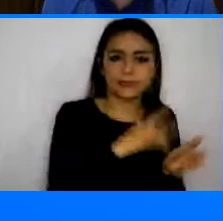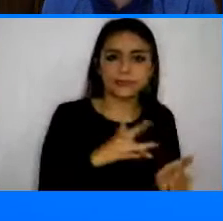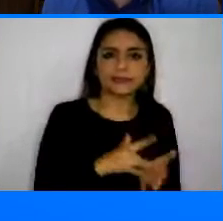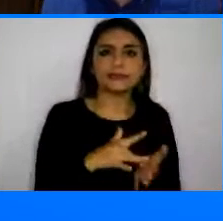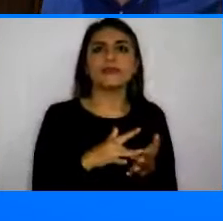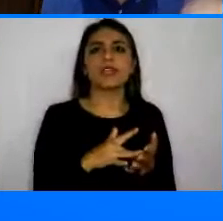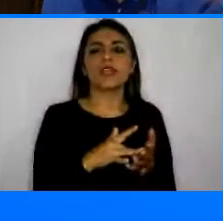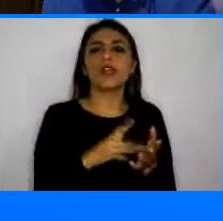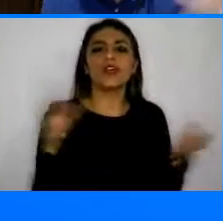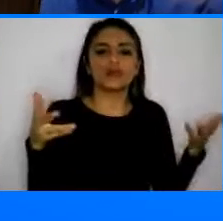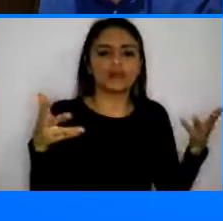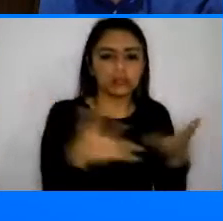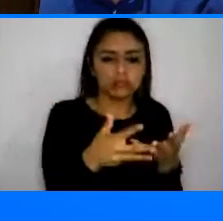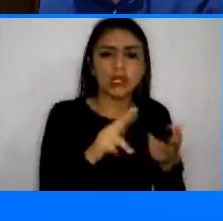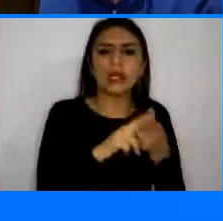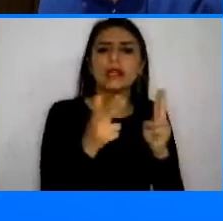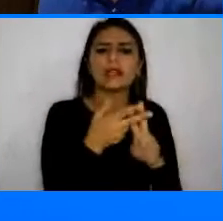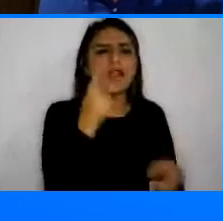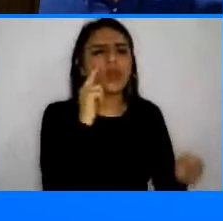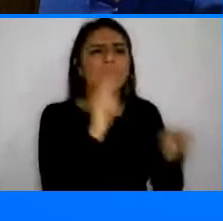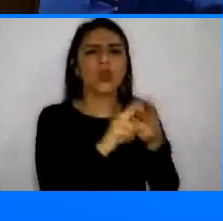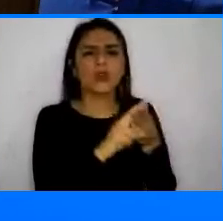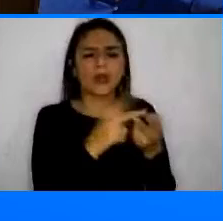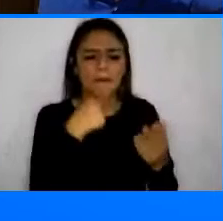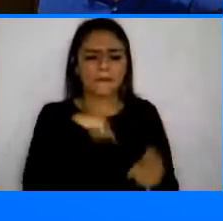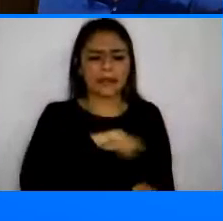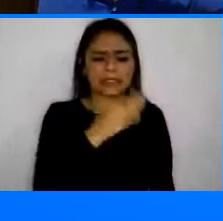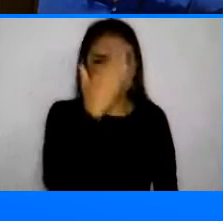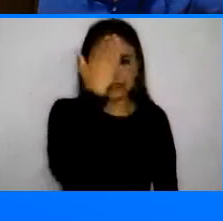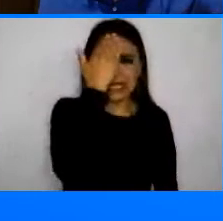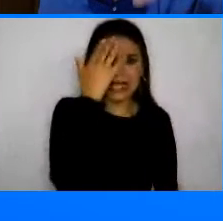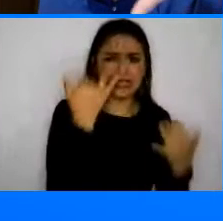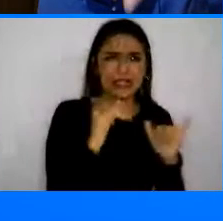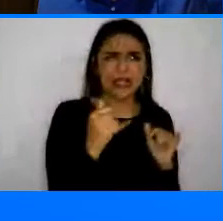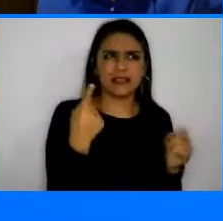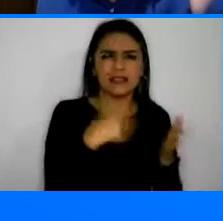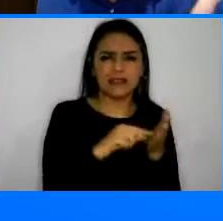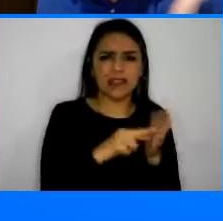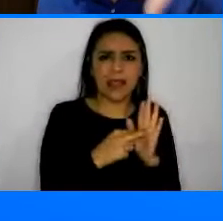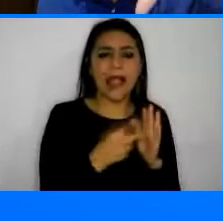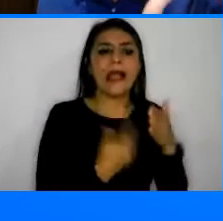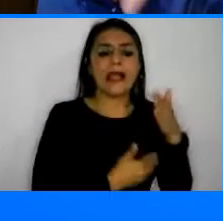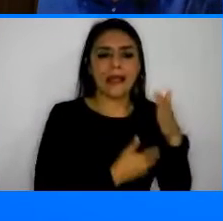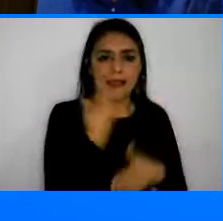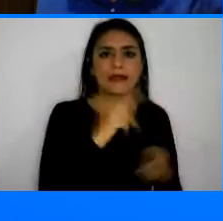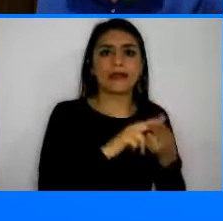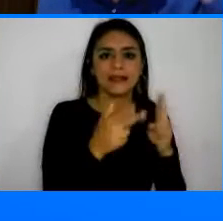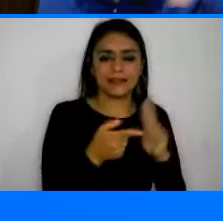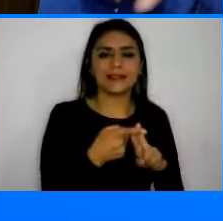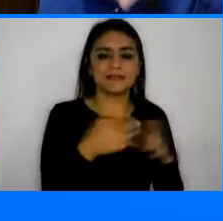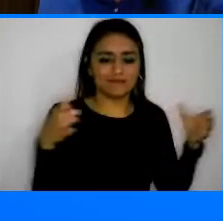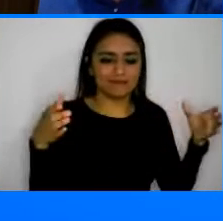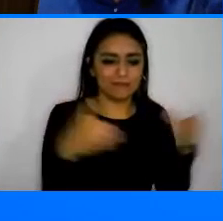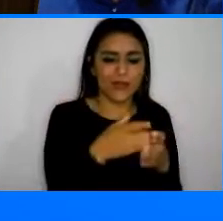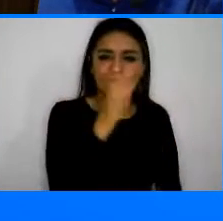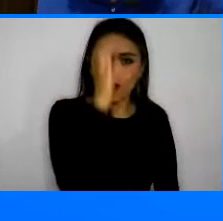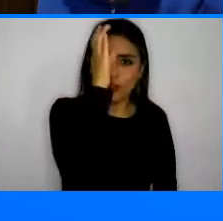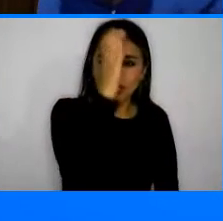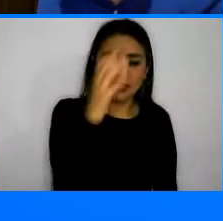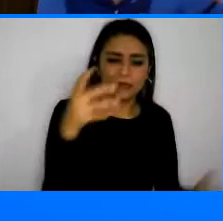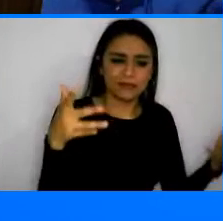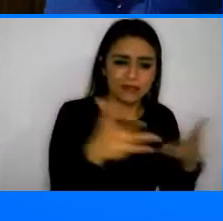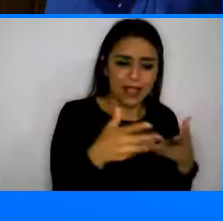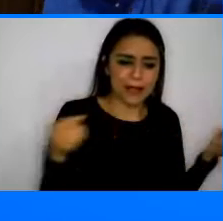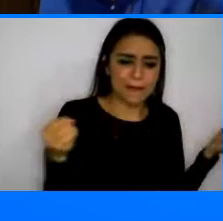de aportar desde lo que conocemos, desde lo que sabemos, y a partir, digamos, de esa conceptualización y de esos aportes